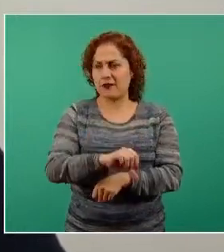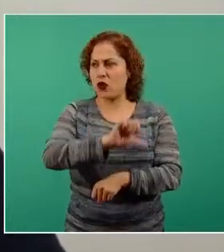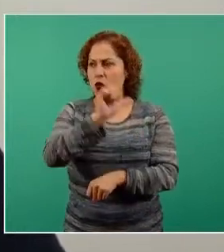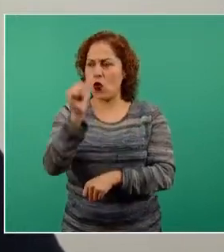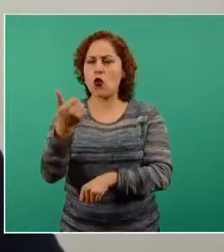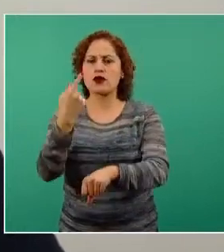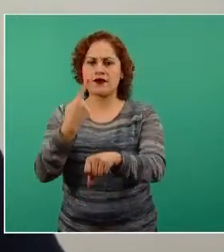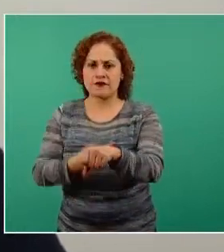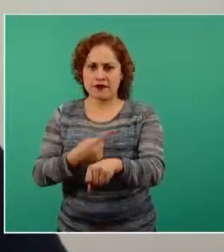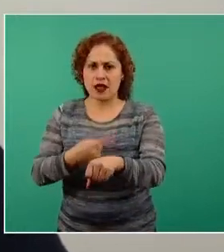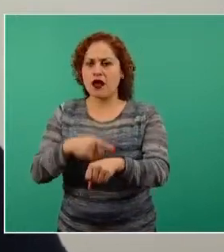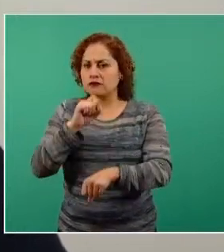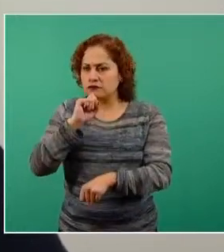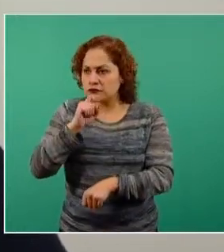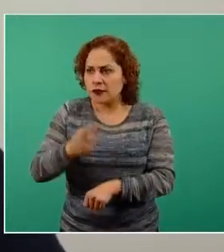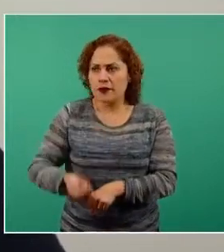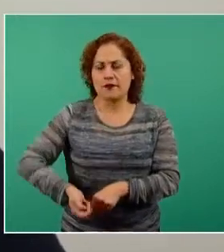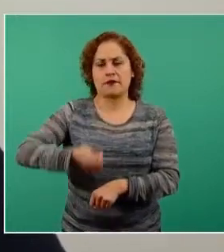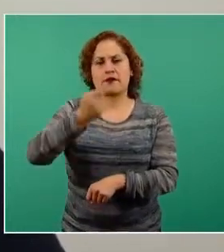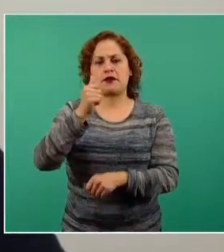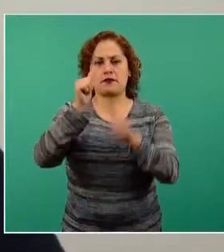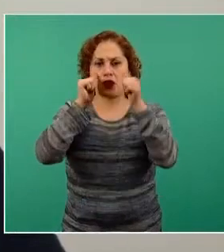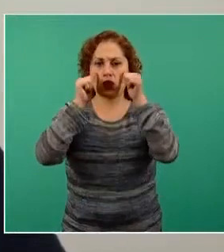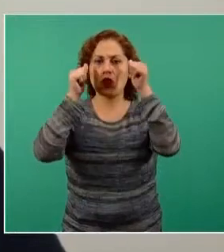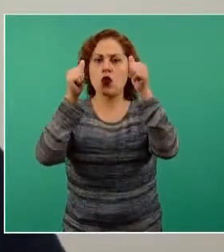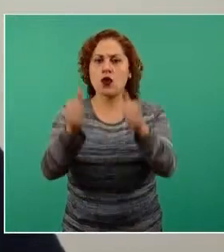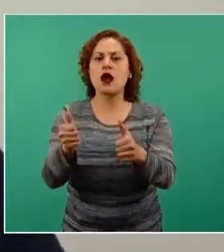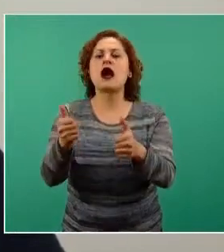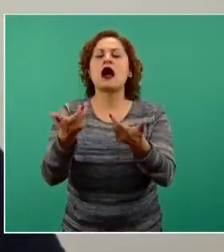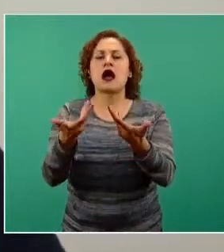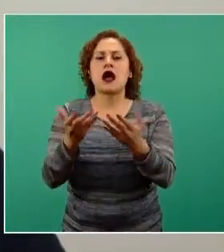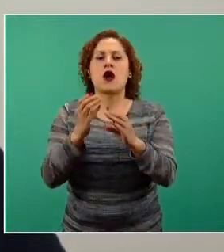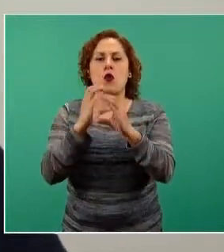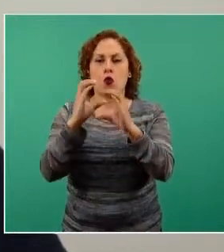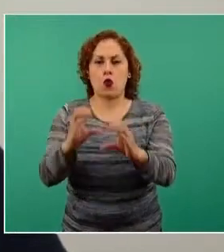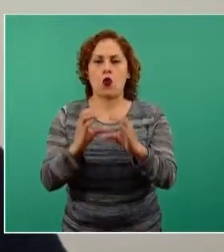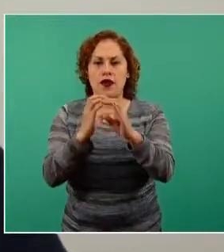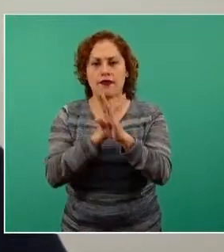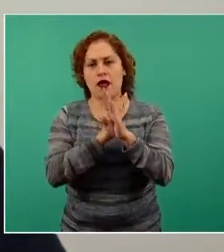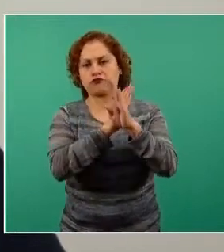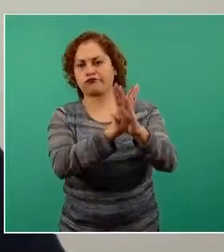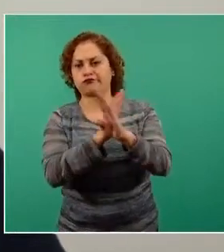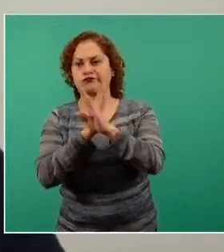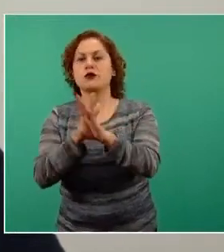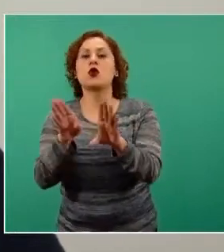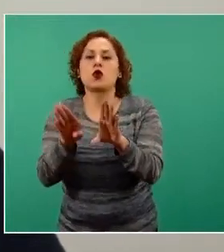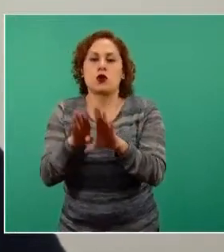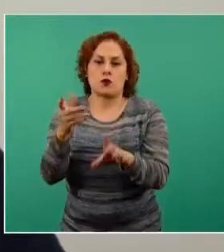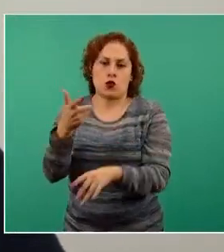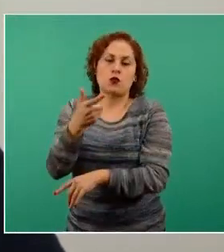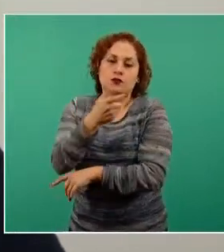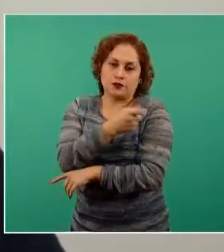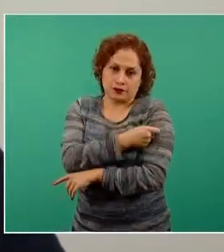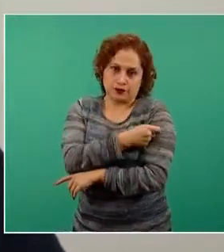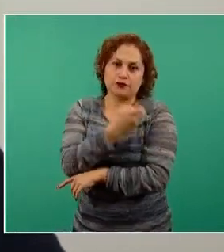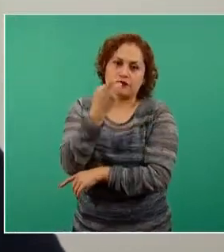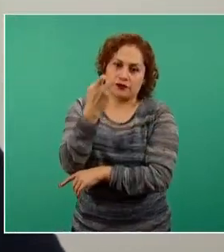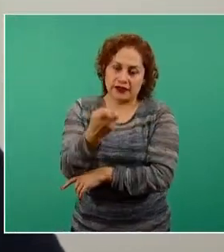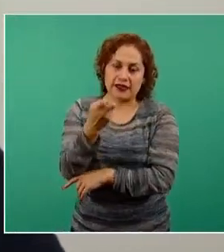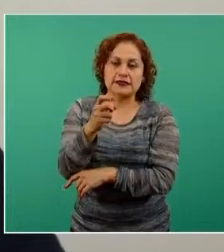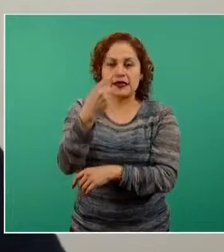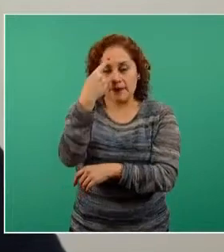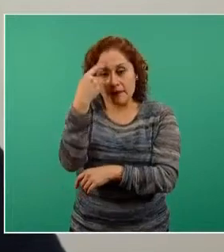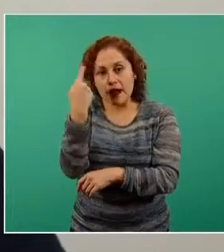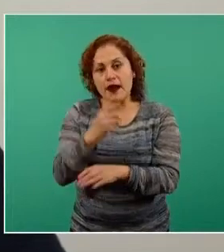vacuna específica para prevenir los signos y síntomas, enfermar gravemente y por ende fallecer a